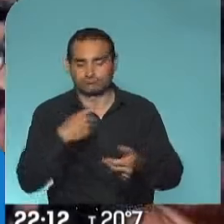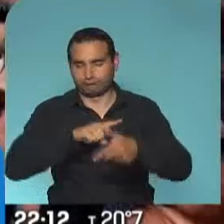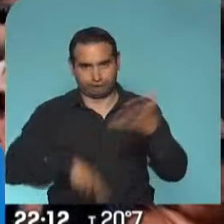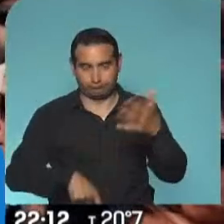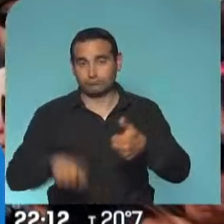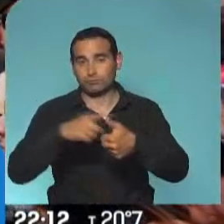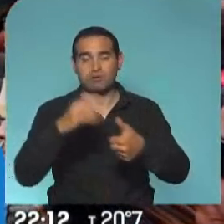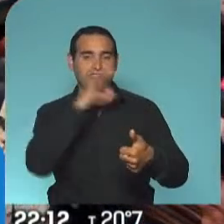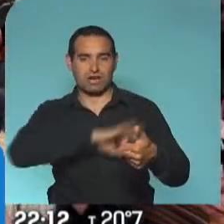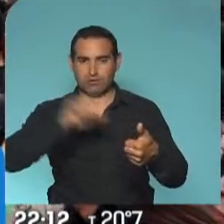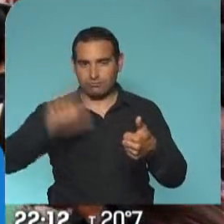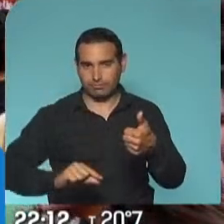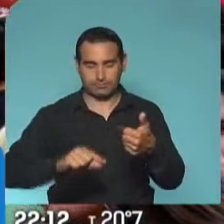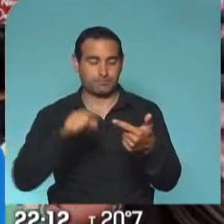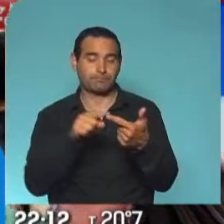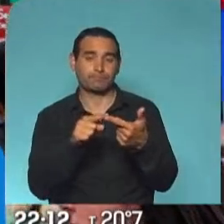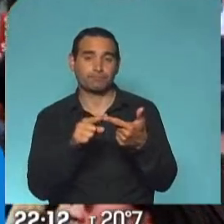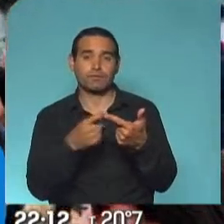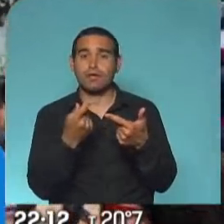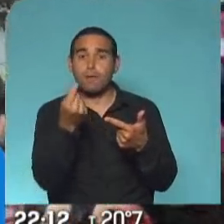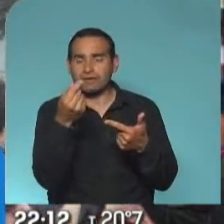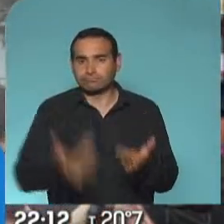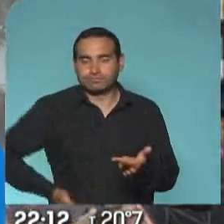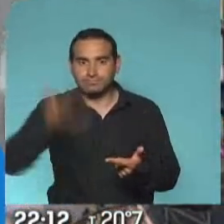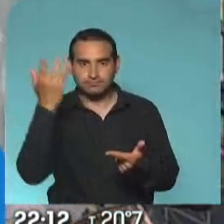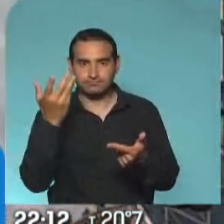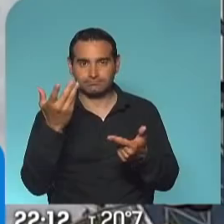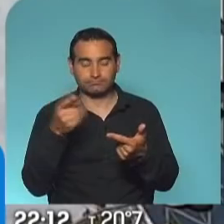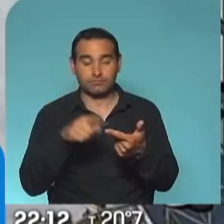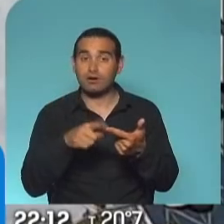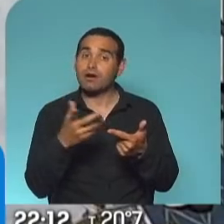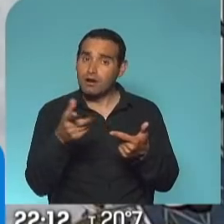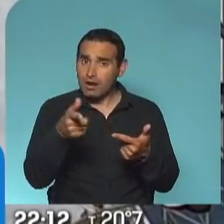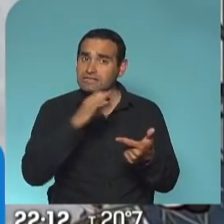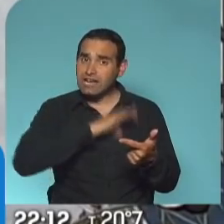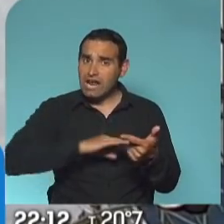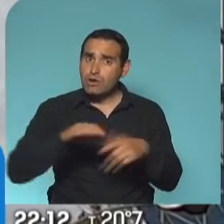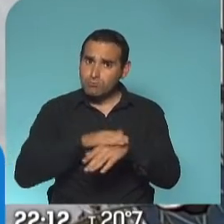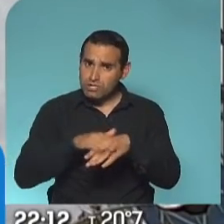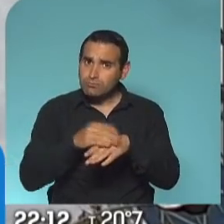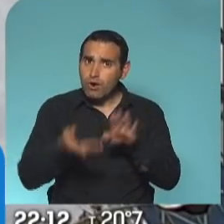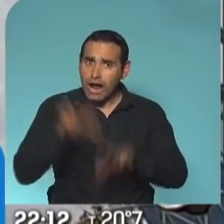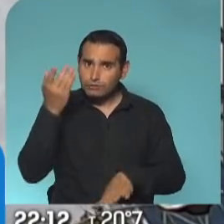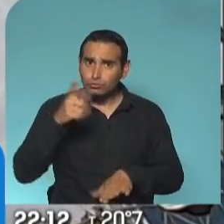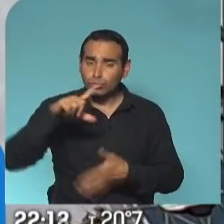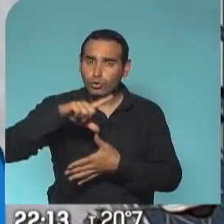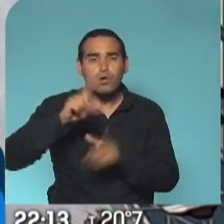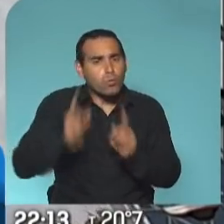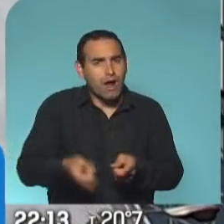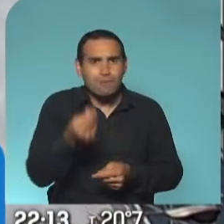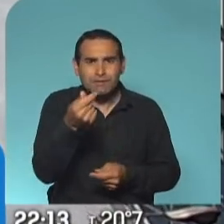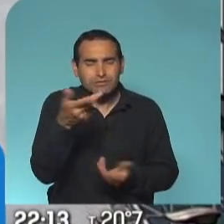rápido. Salarios bajos, precios muy caros en Chile, aun cuando tiene el salario mínimo más alto de la región, los precios